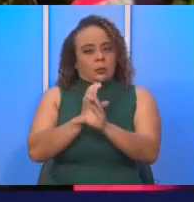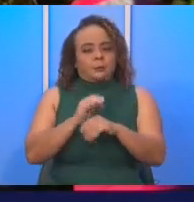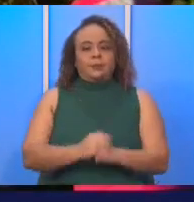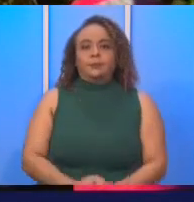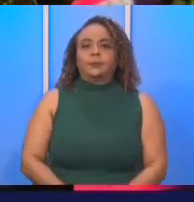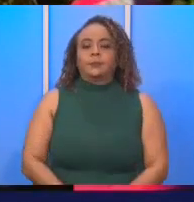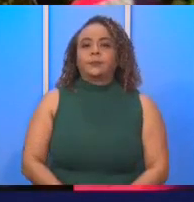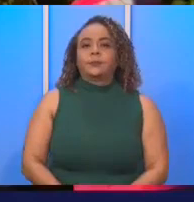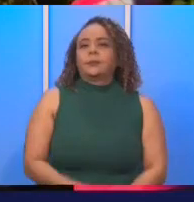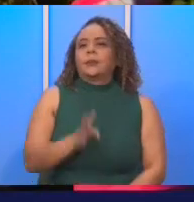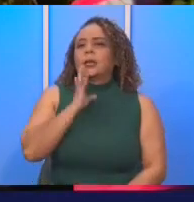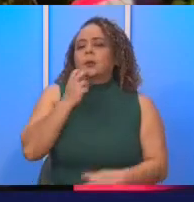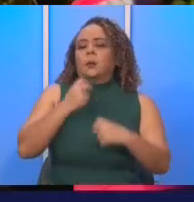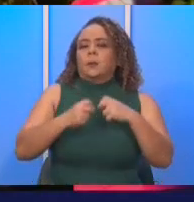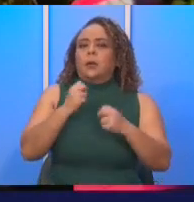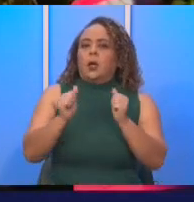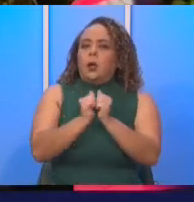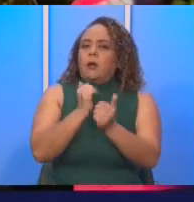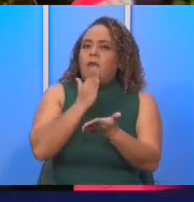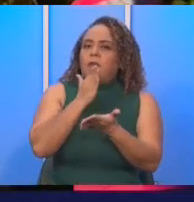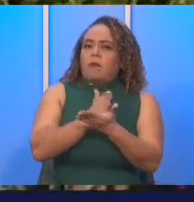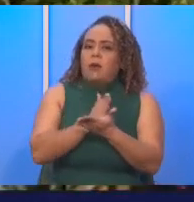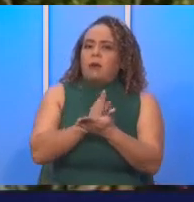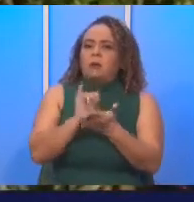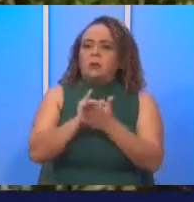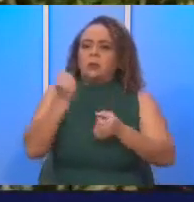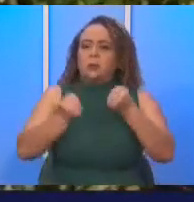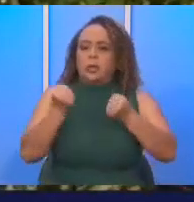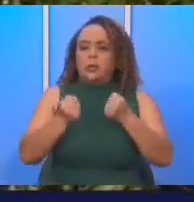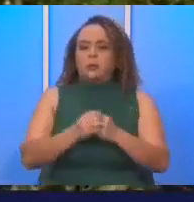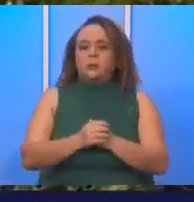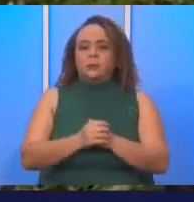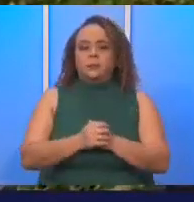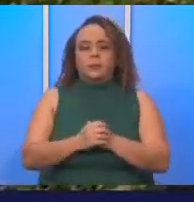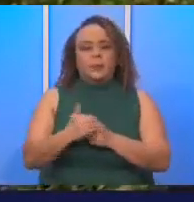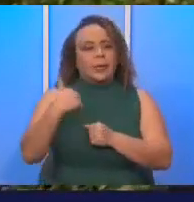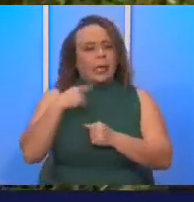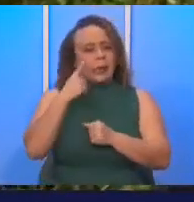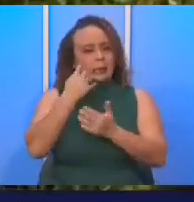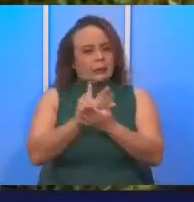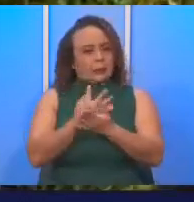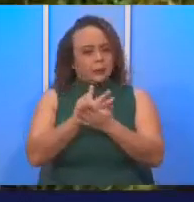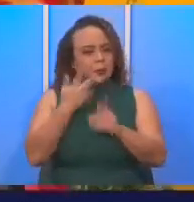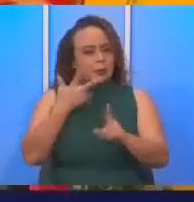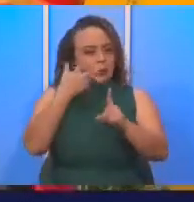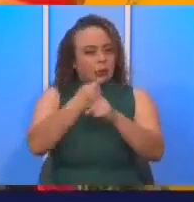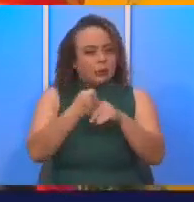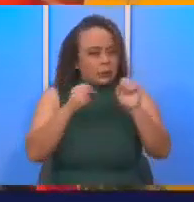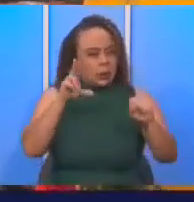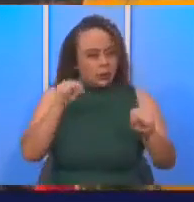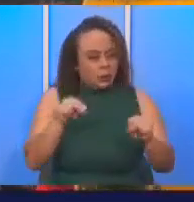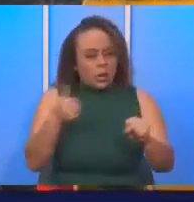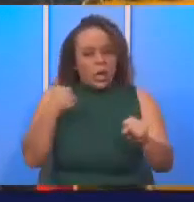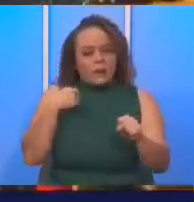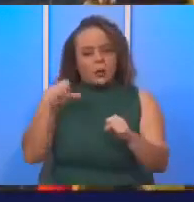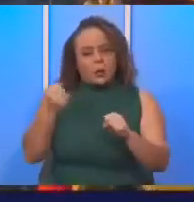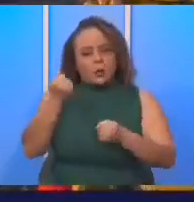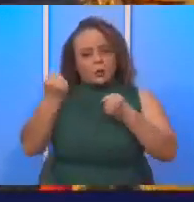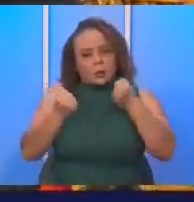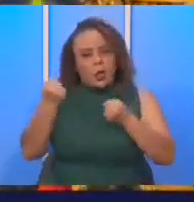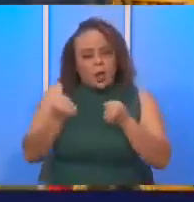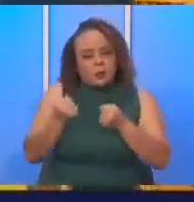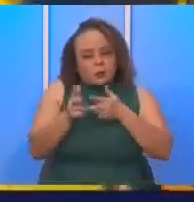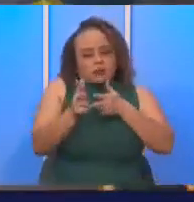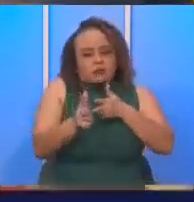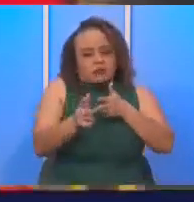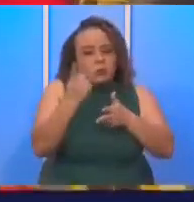habla de un problema con los frenos en este vehículo. ¿Había testigos del accidente? ¿Venían otros camiones junto a